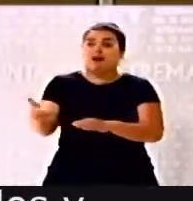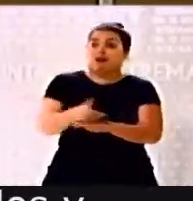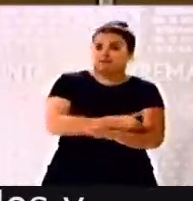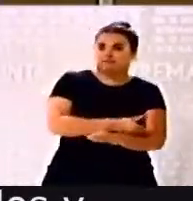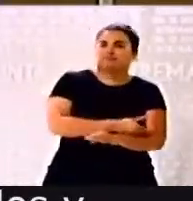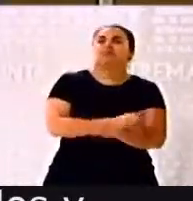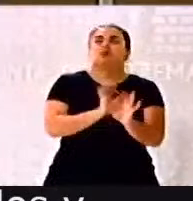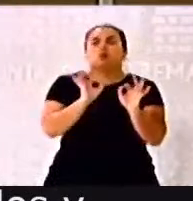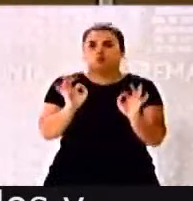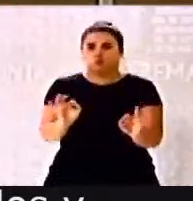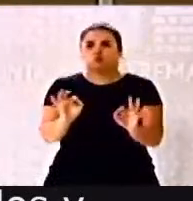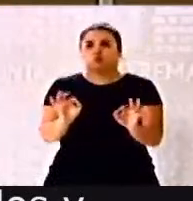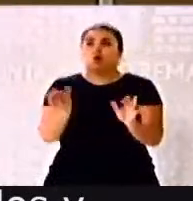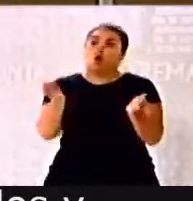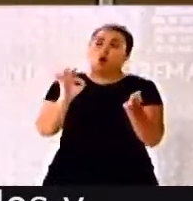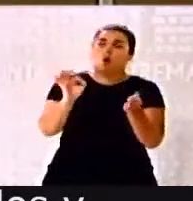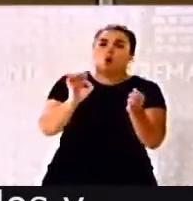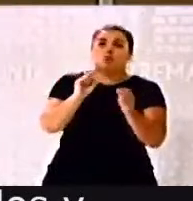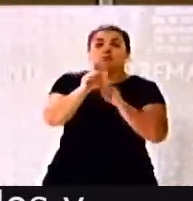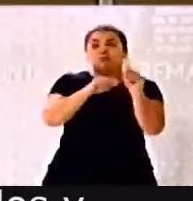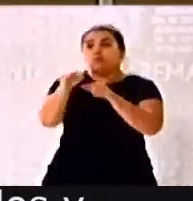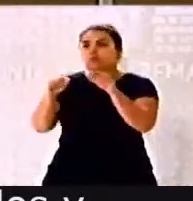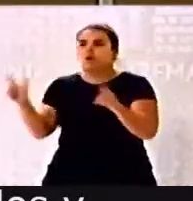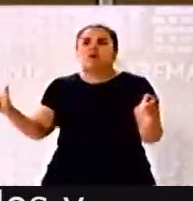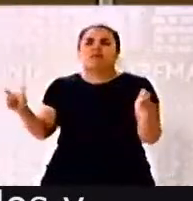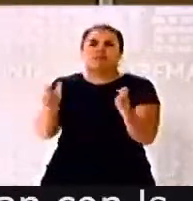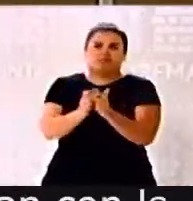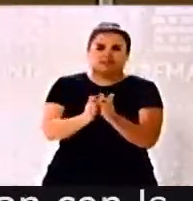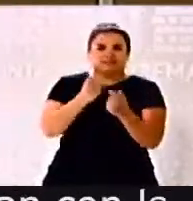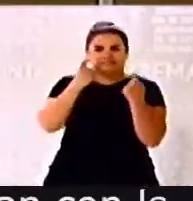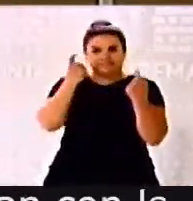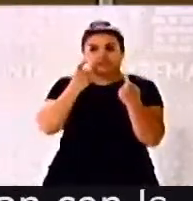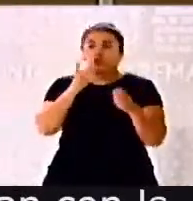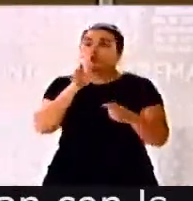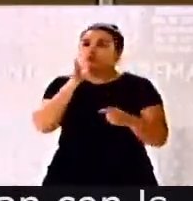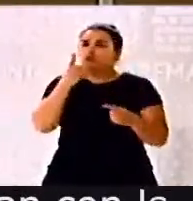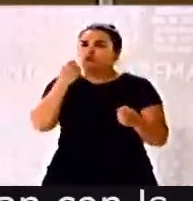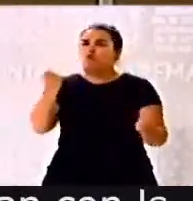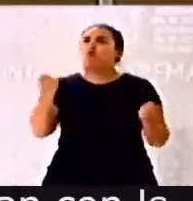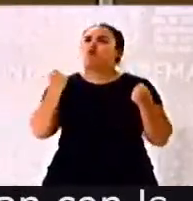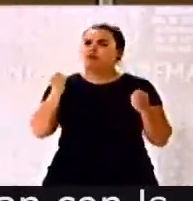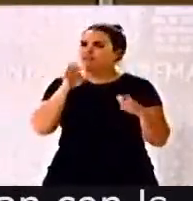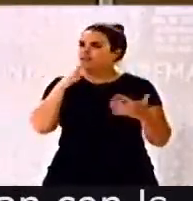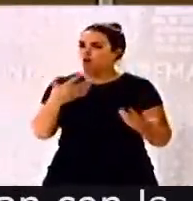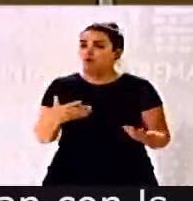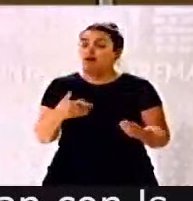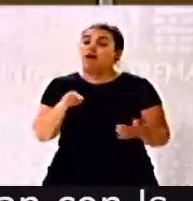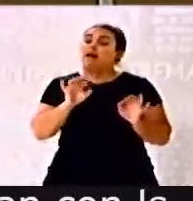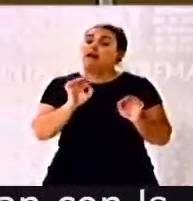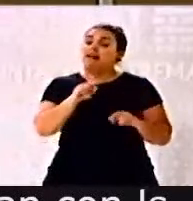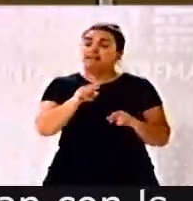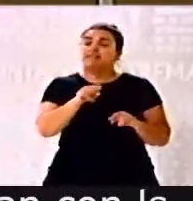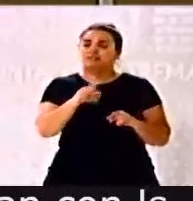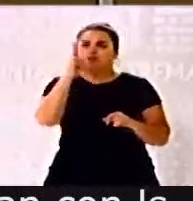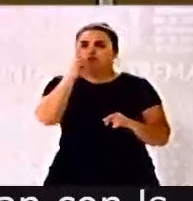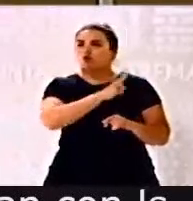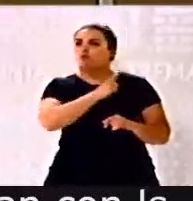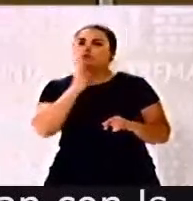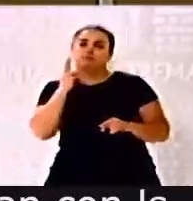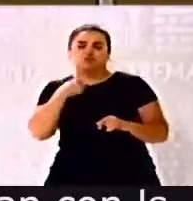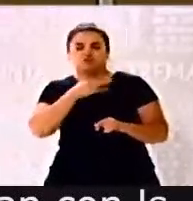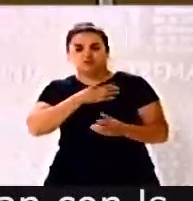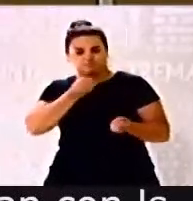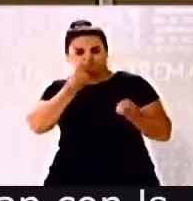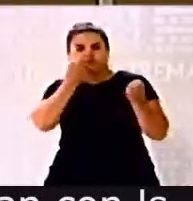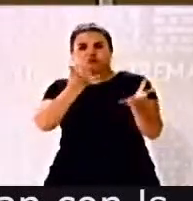produciendo o con los menos casos afectados. Por lo tanto, hay que ser muy contundente y ese también es otro de los compromisos que quiero